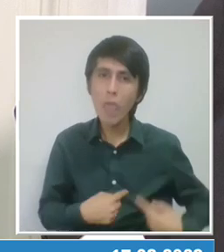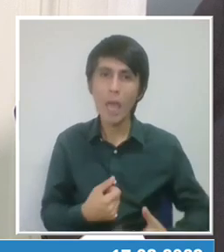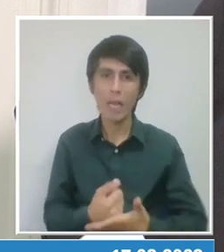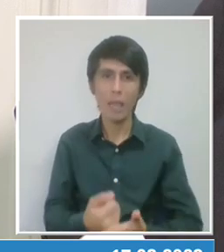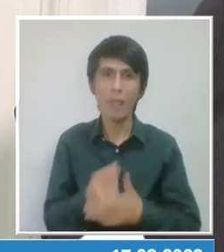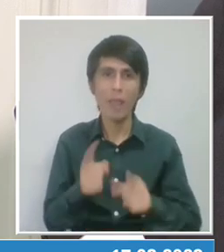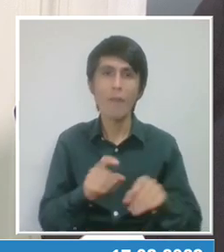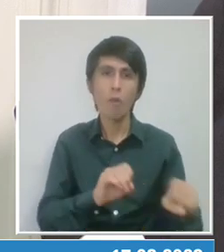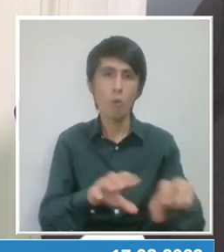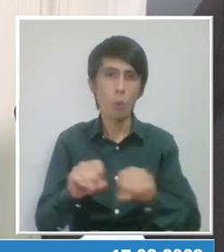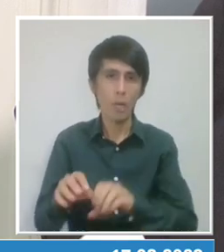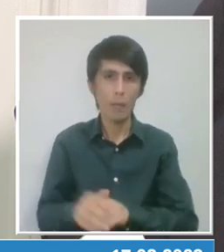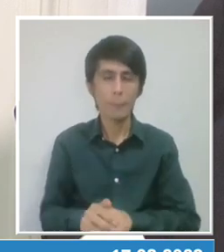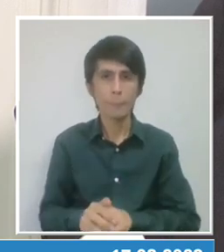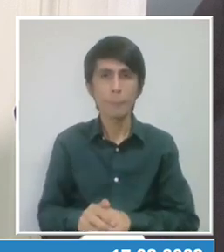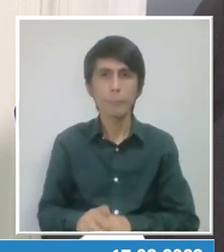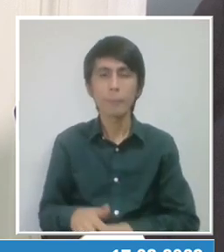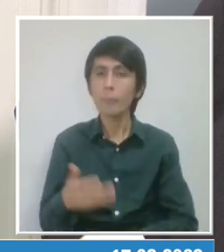no porque